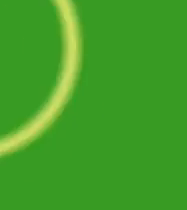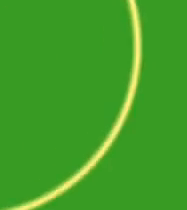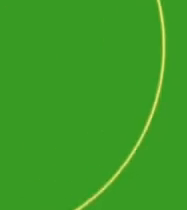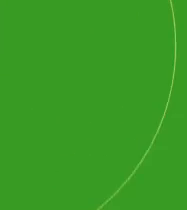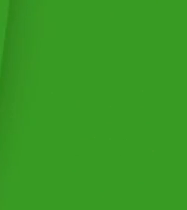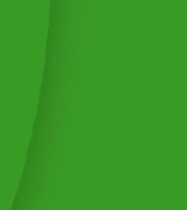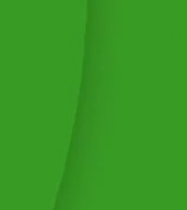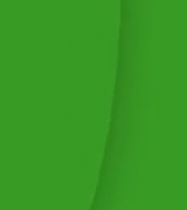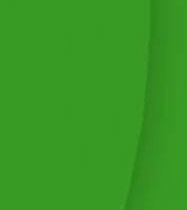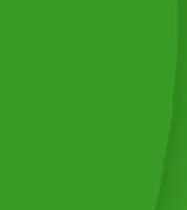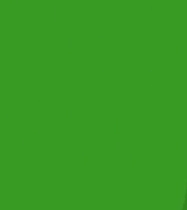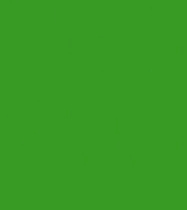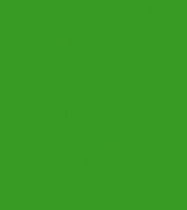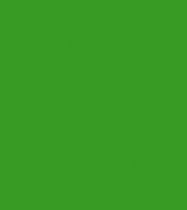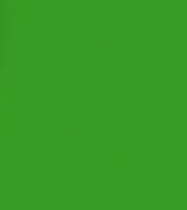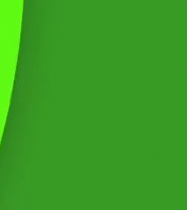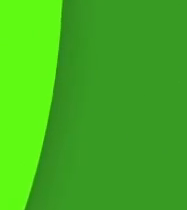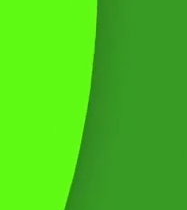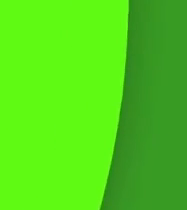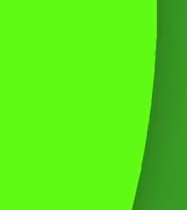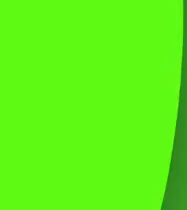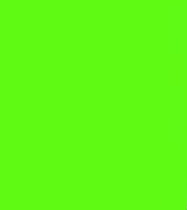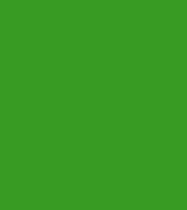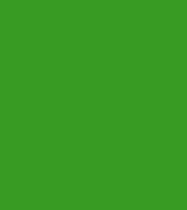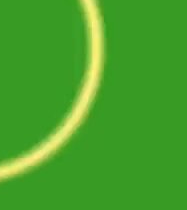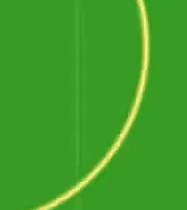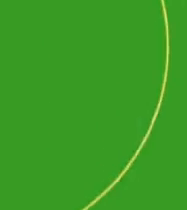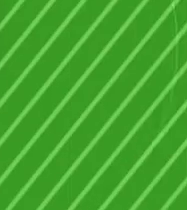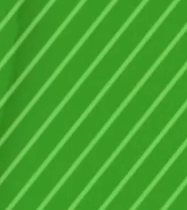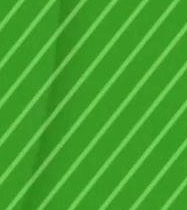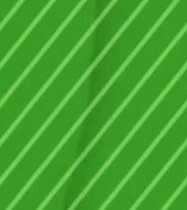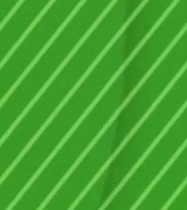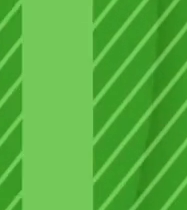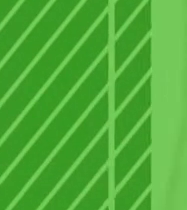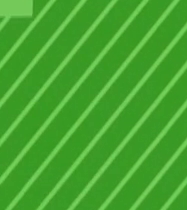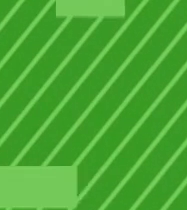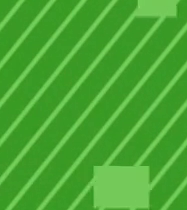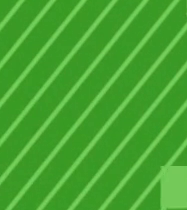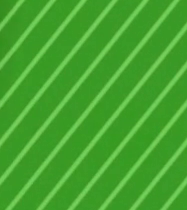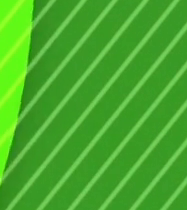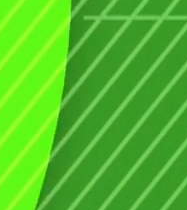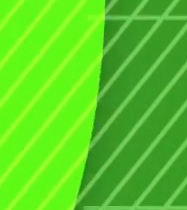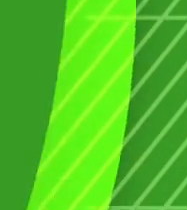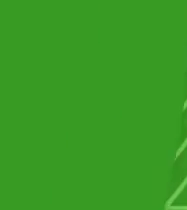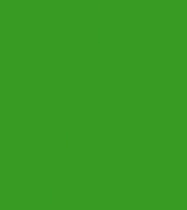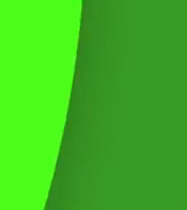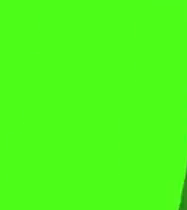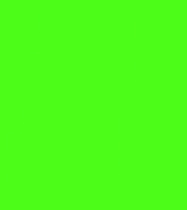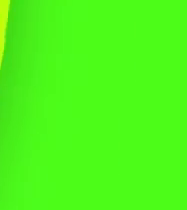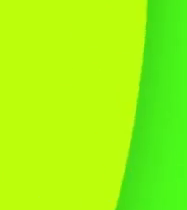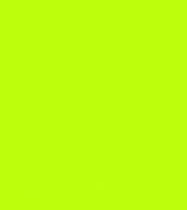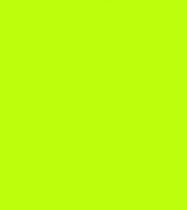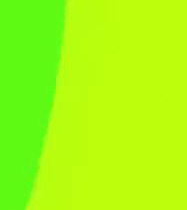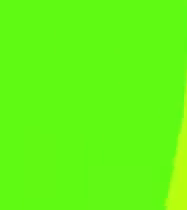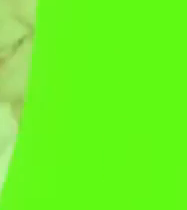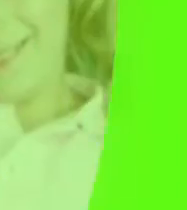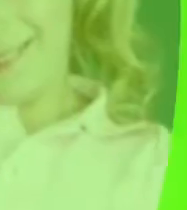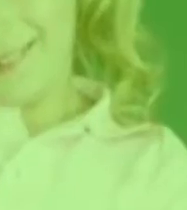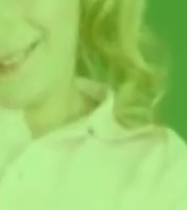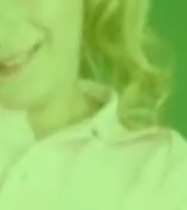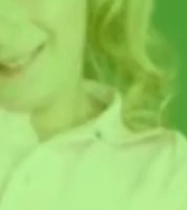corporales miedos sociales como la muerte esto fueron los 60 segundos de aprendizaje